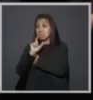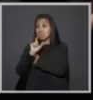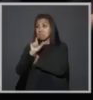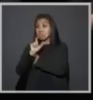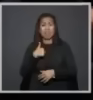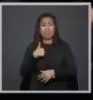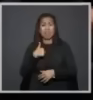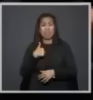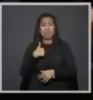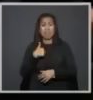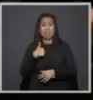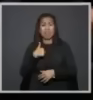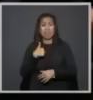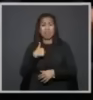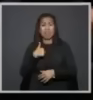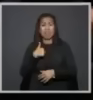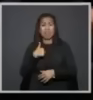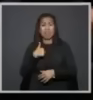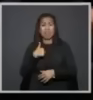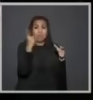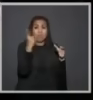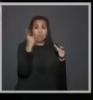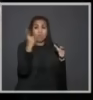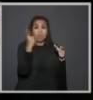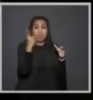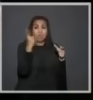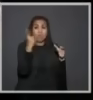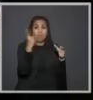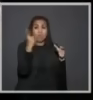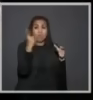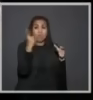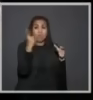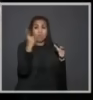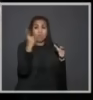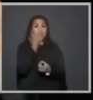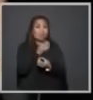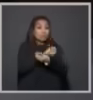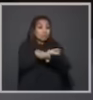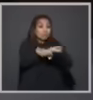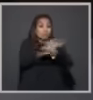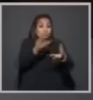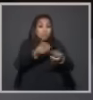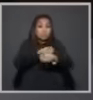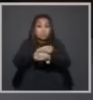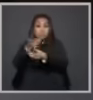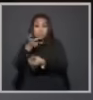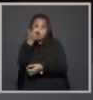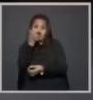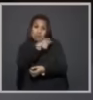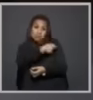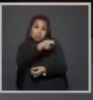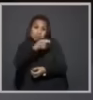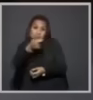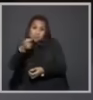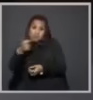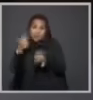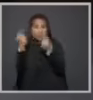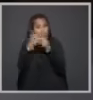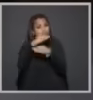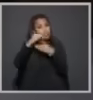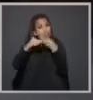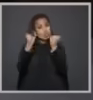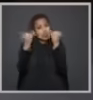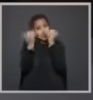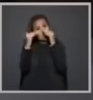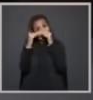la inversión. Y esto se puede lograr de distintas maneras, y un mecanismo, una